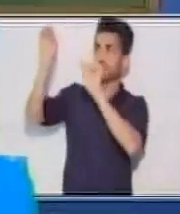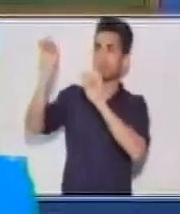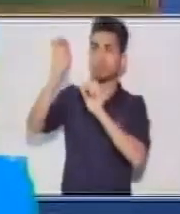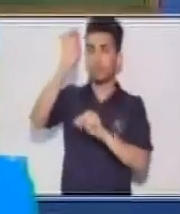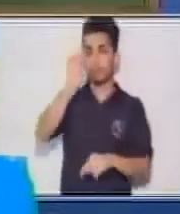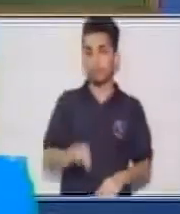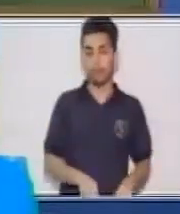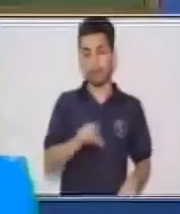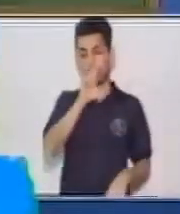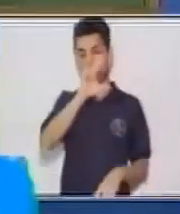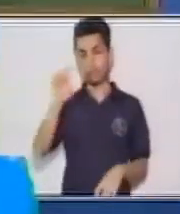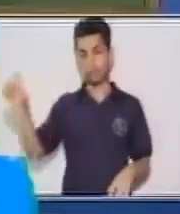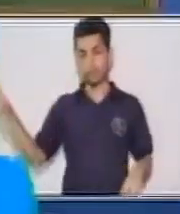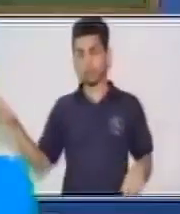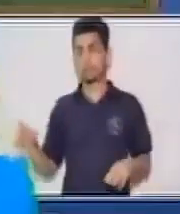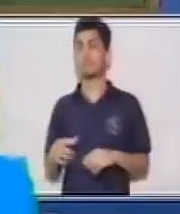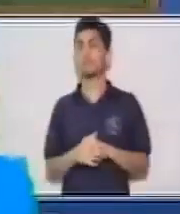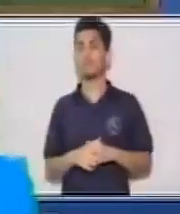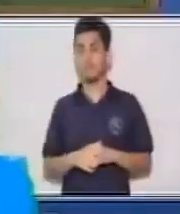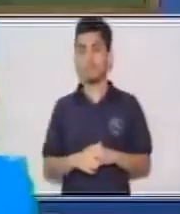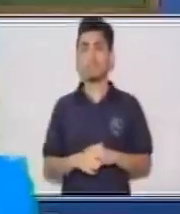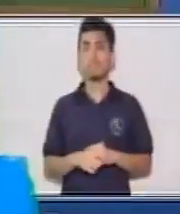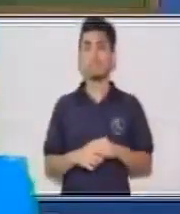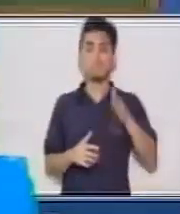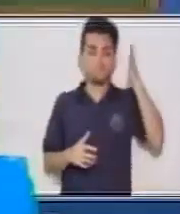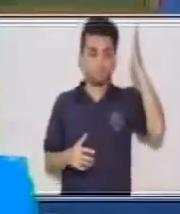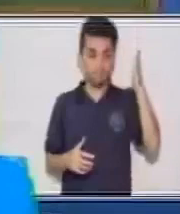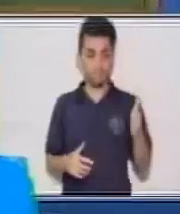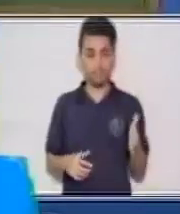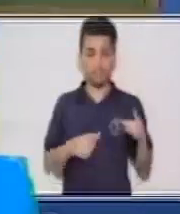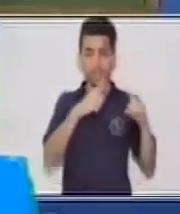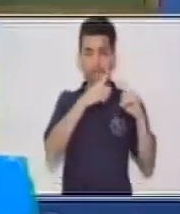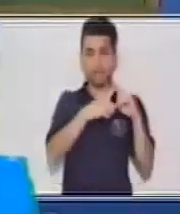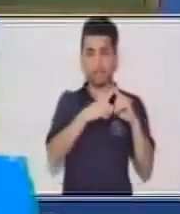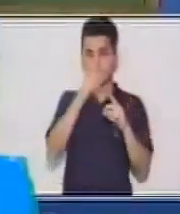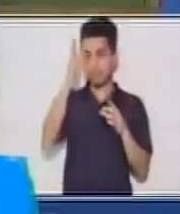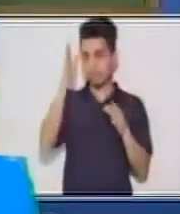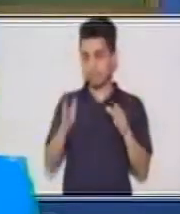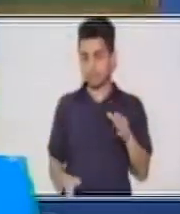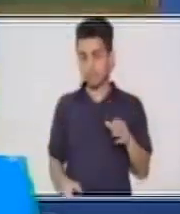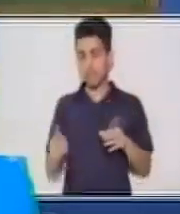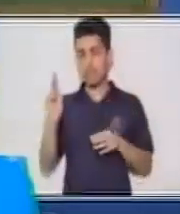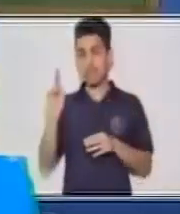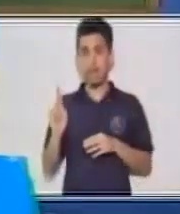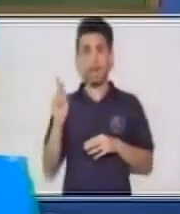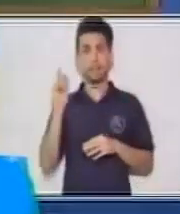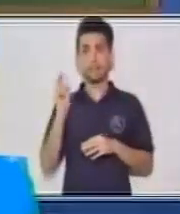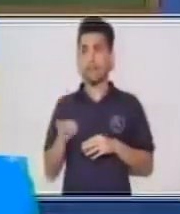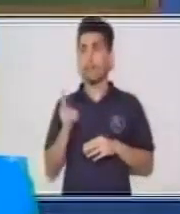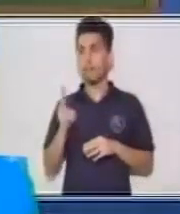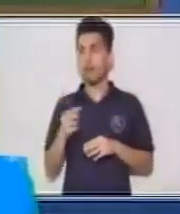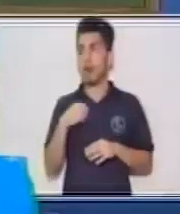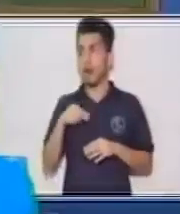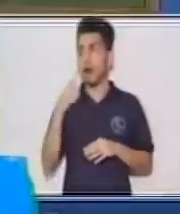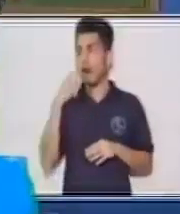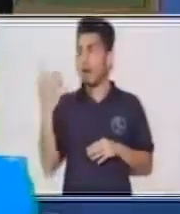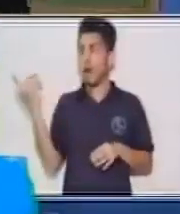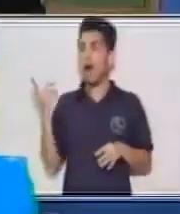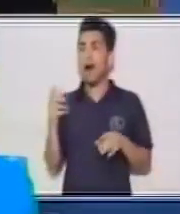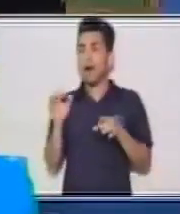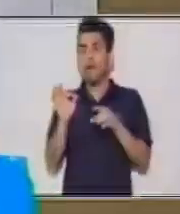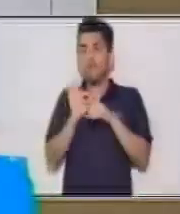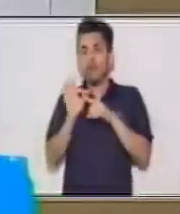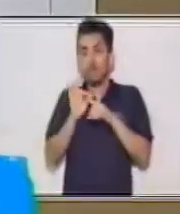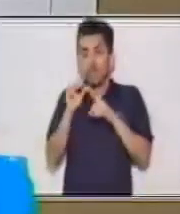plano cartesiano. Entonces, los de este lado son X y los de este lado son Y, ¿sí? Entonces, ¿les parece si vamos